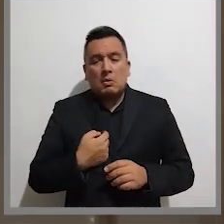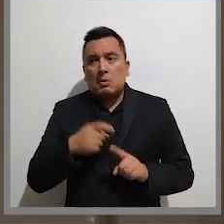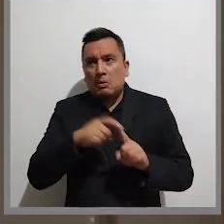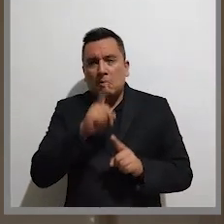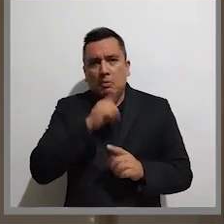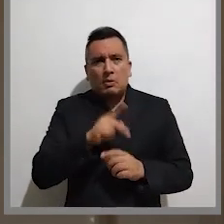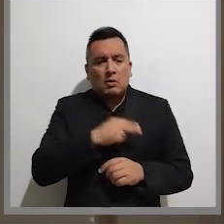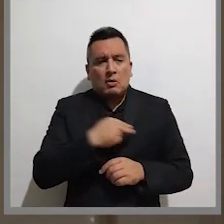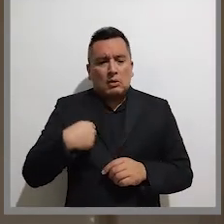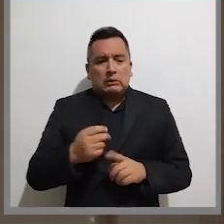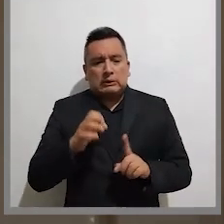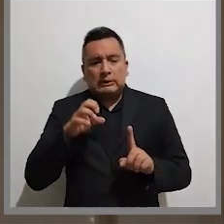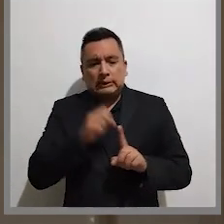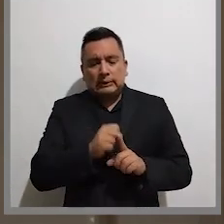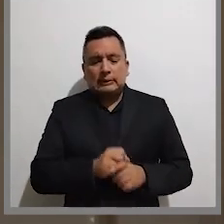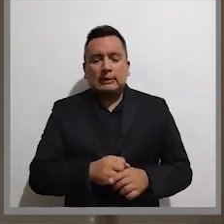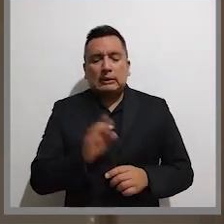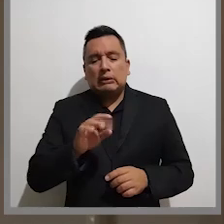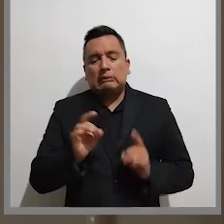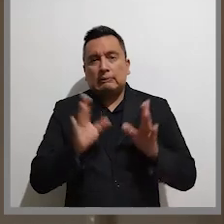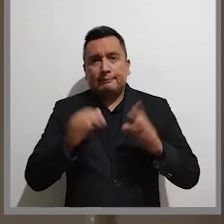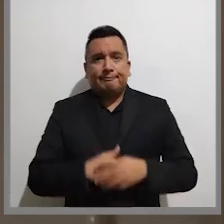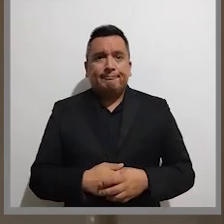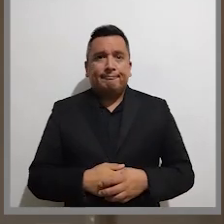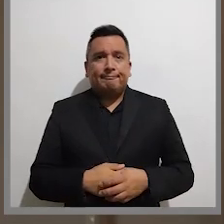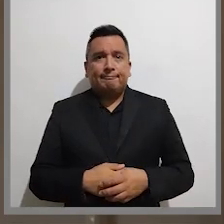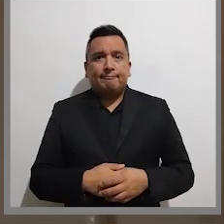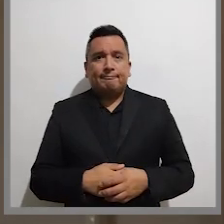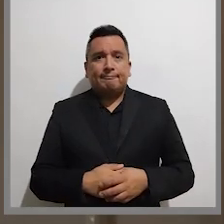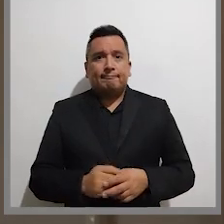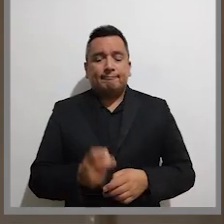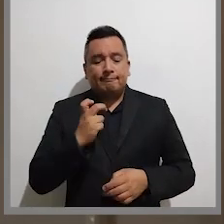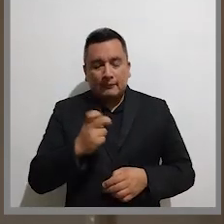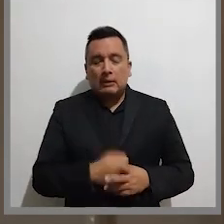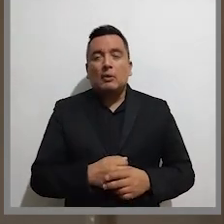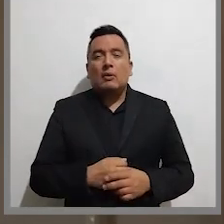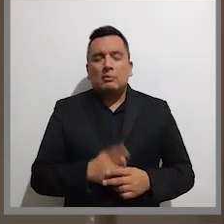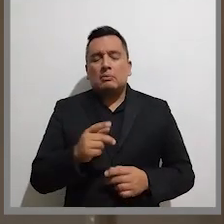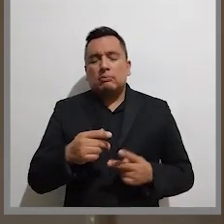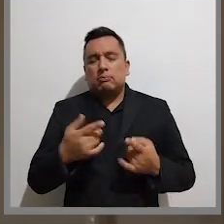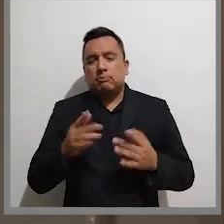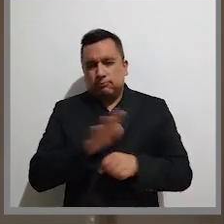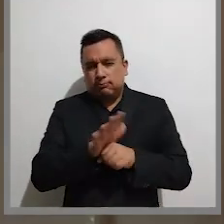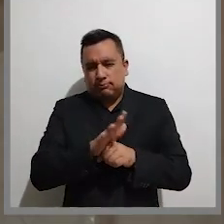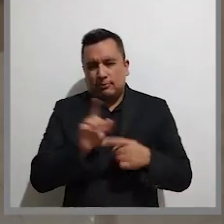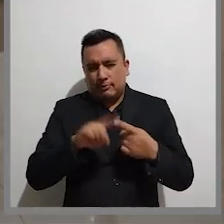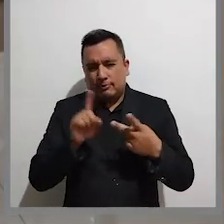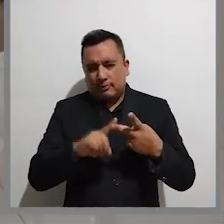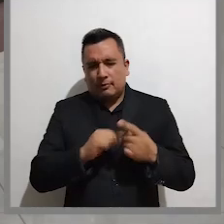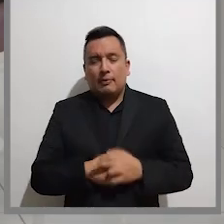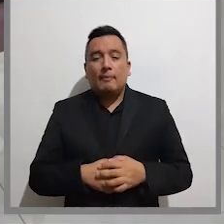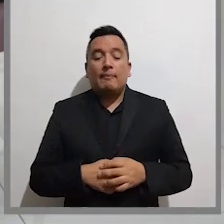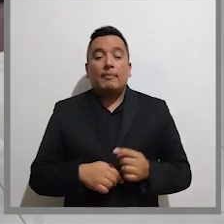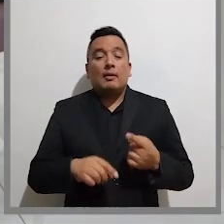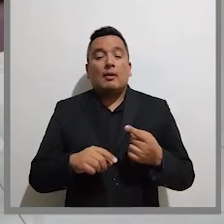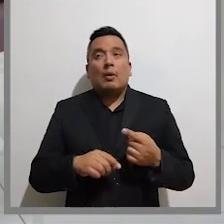no nos damos cuenta que incluso las pudiéramos estar viviendo. Así es, ya sabe usted, ahí está la recomendación. La película que mencionó,